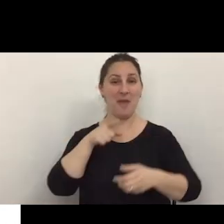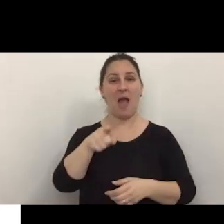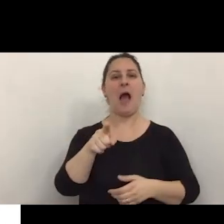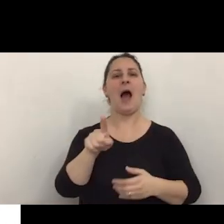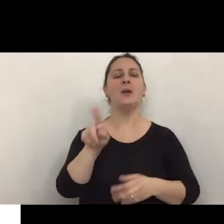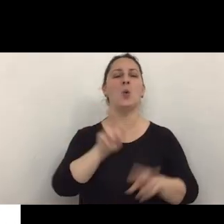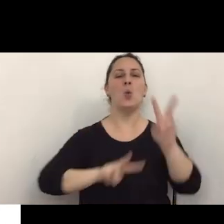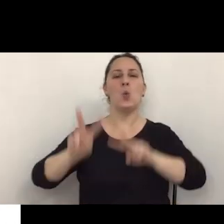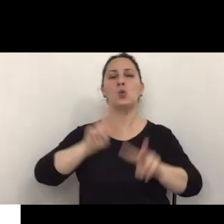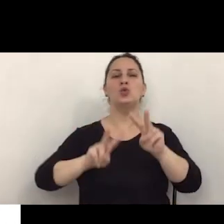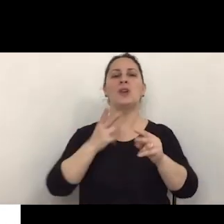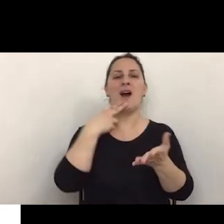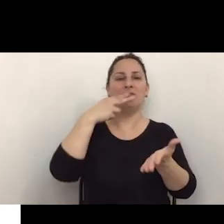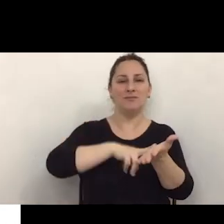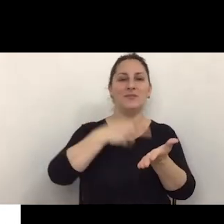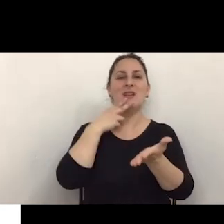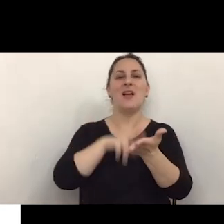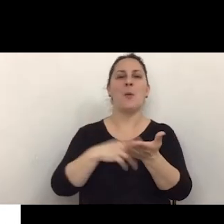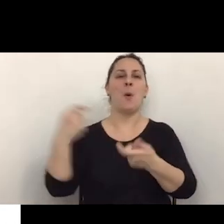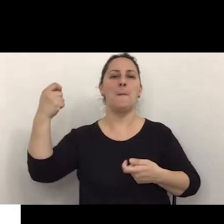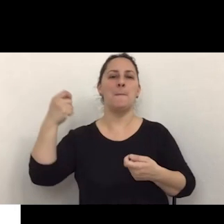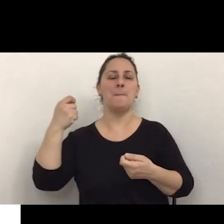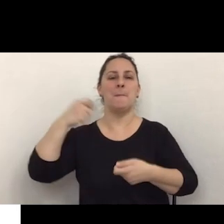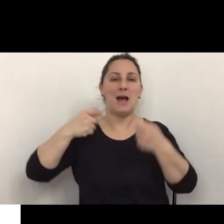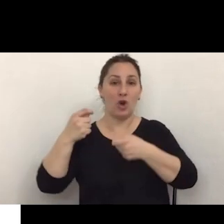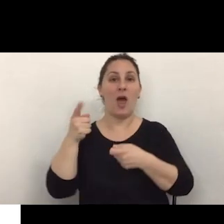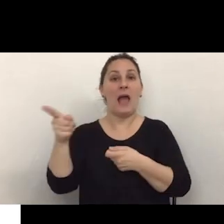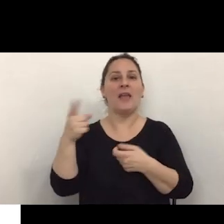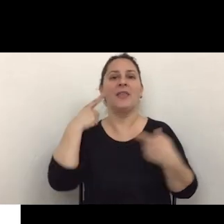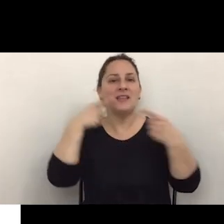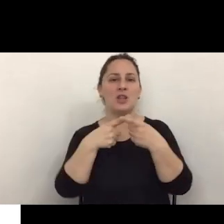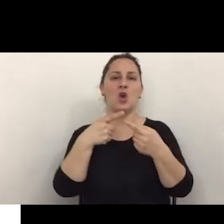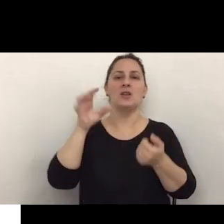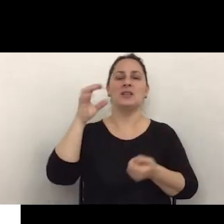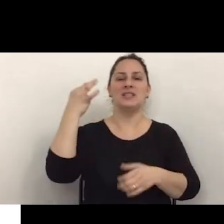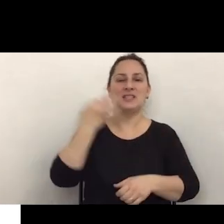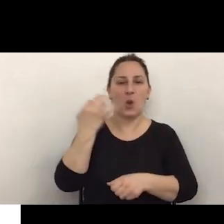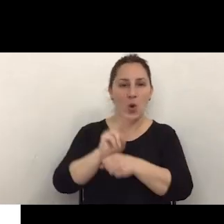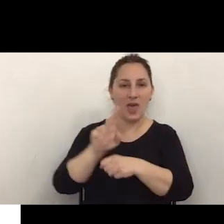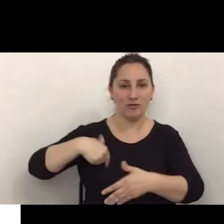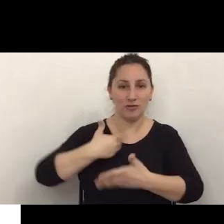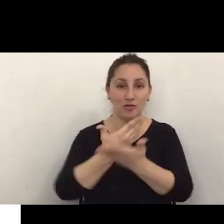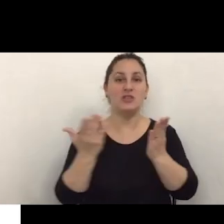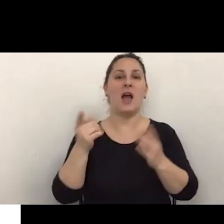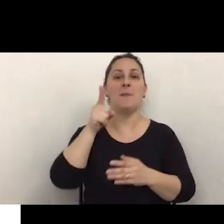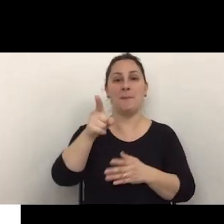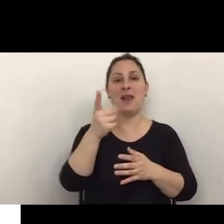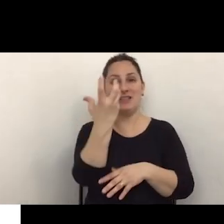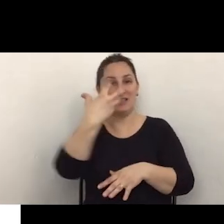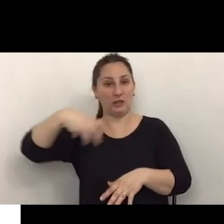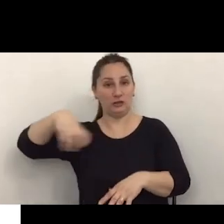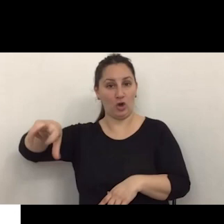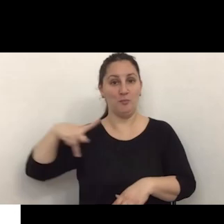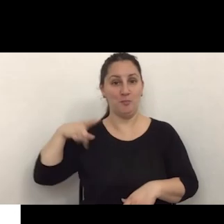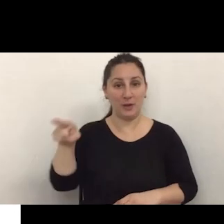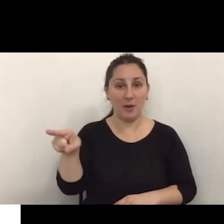reducción en las contribuciones patronales con destino a seguridad social aplicable a empleados del sector privado